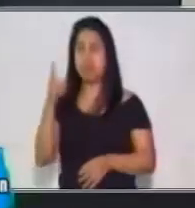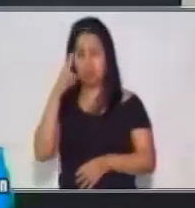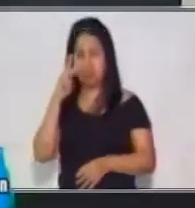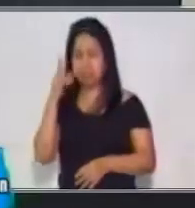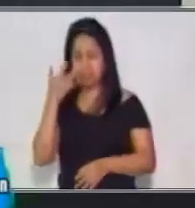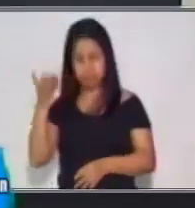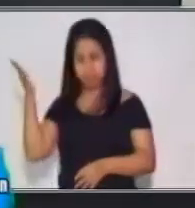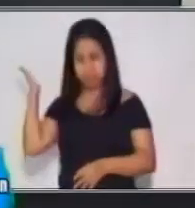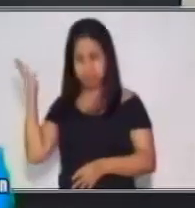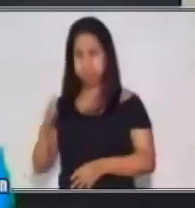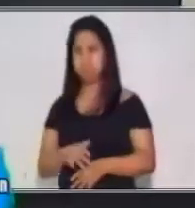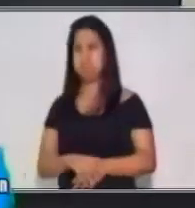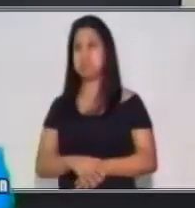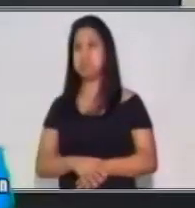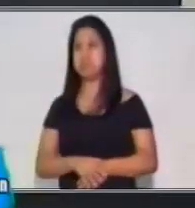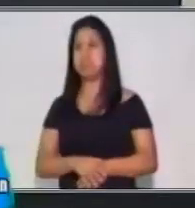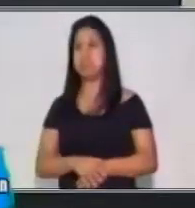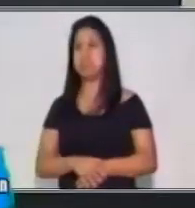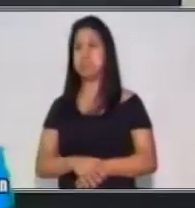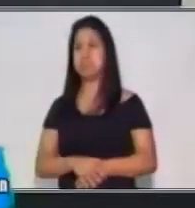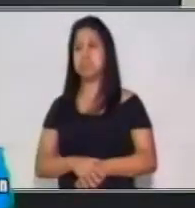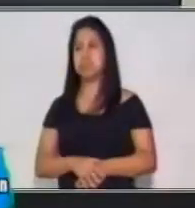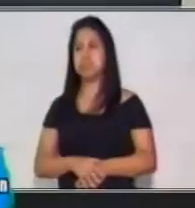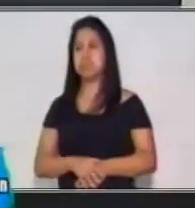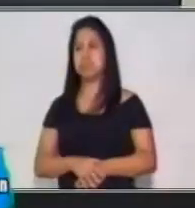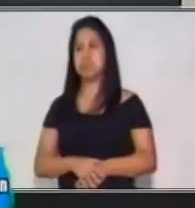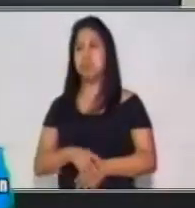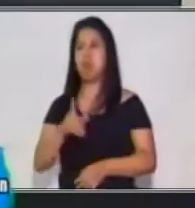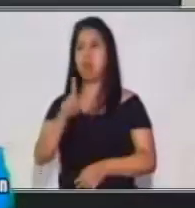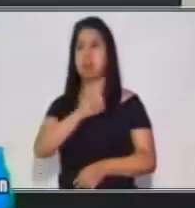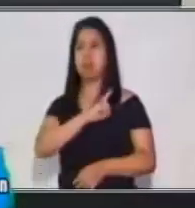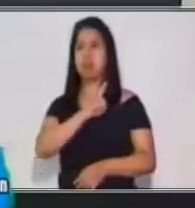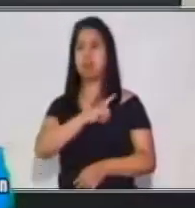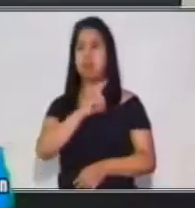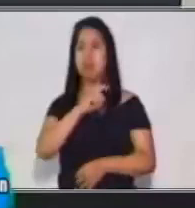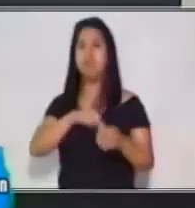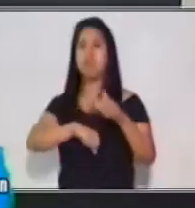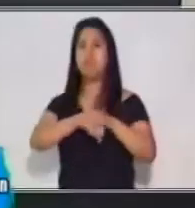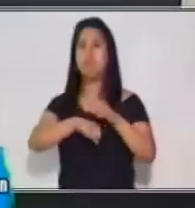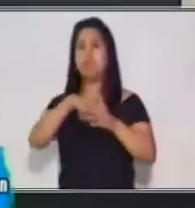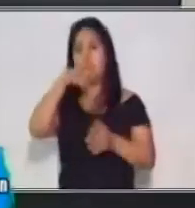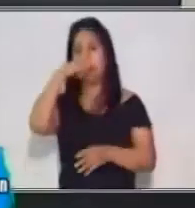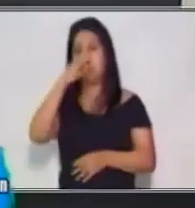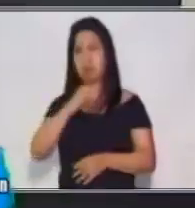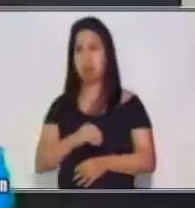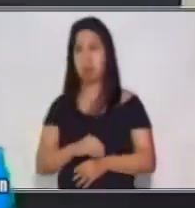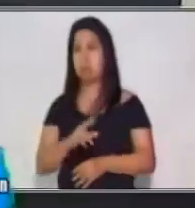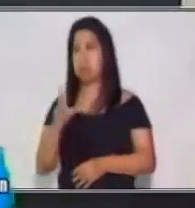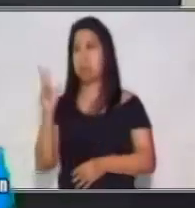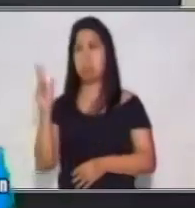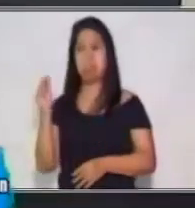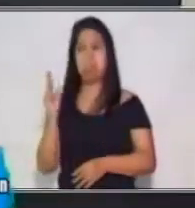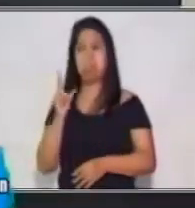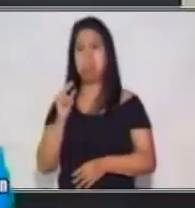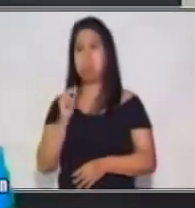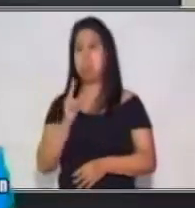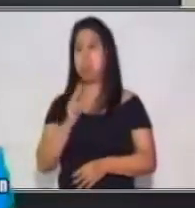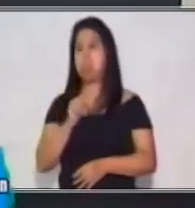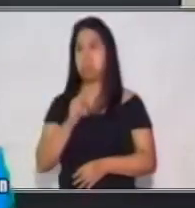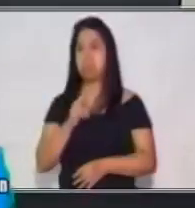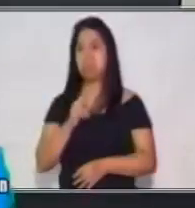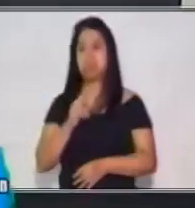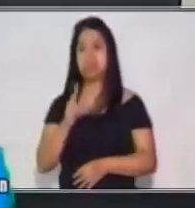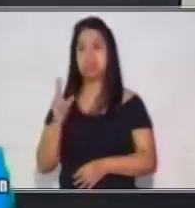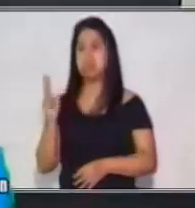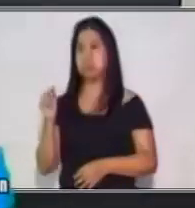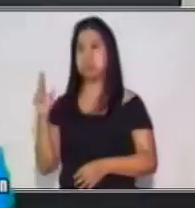revisar y escribes ese número en el diagrama donde está la F, donde está